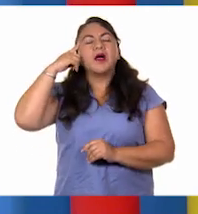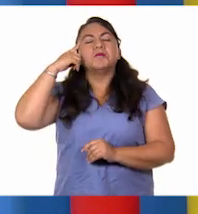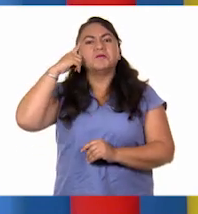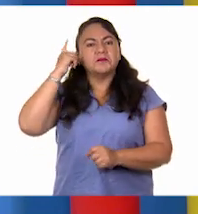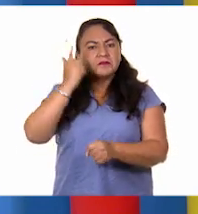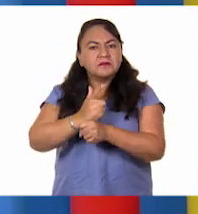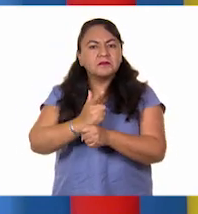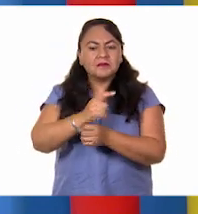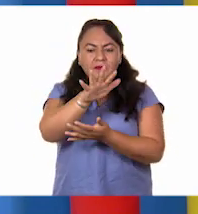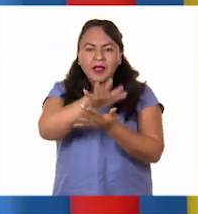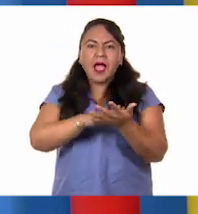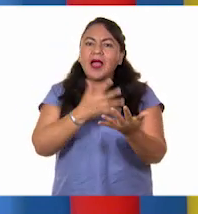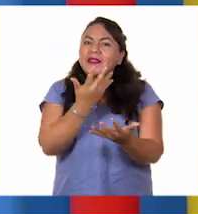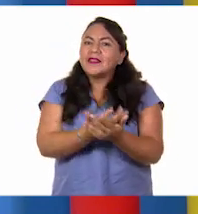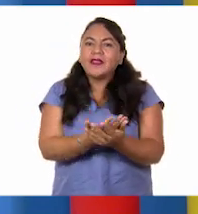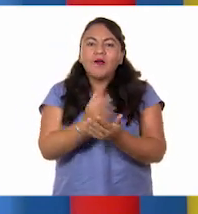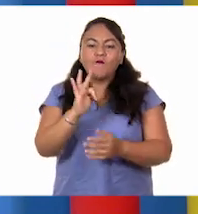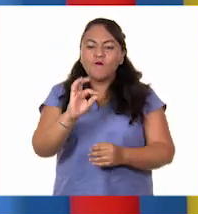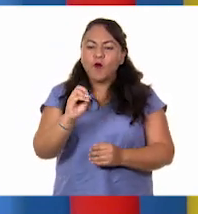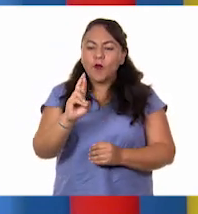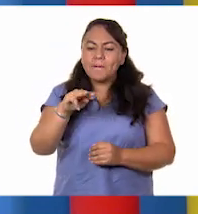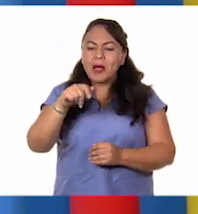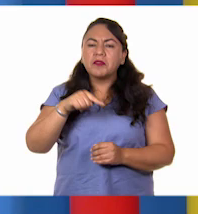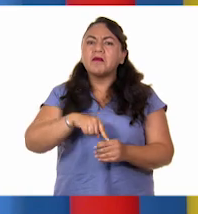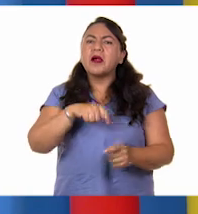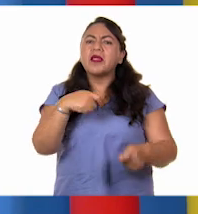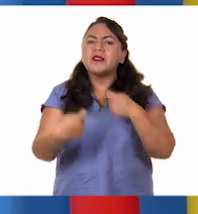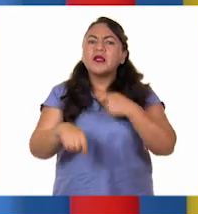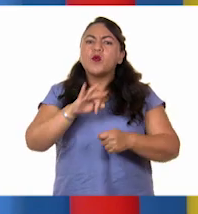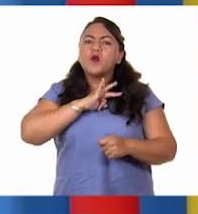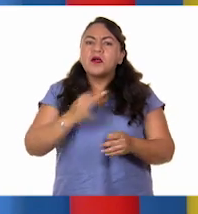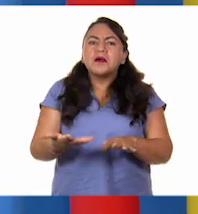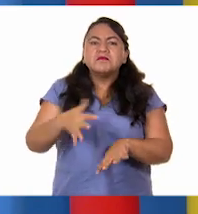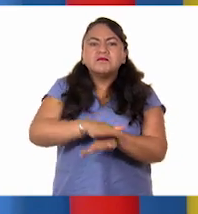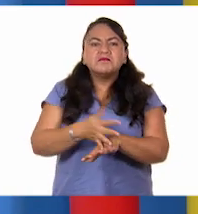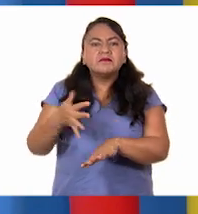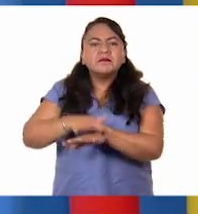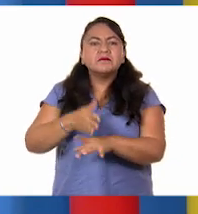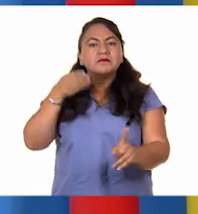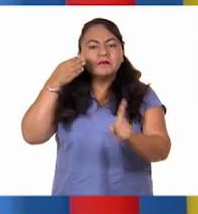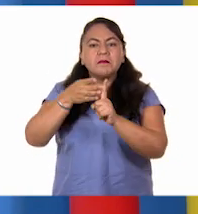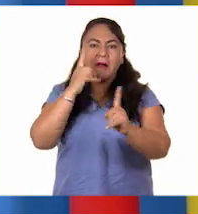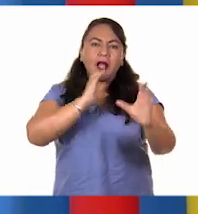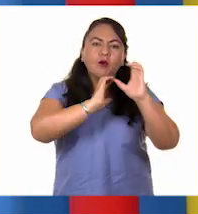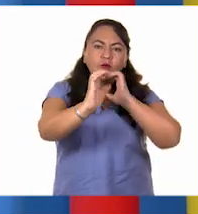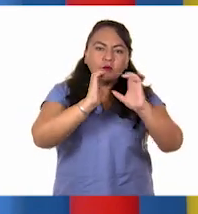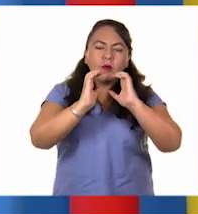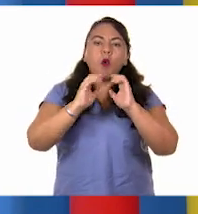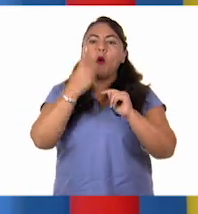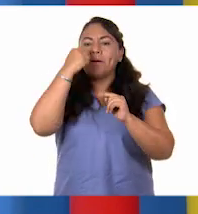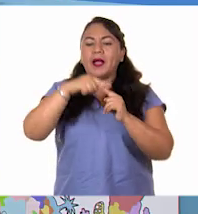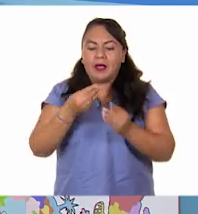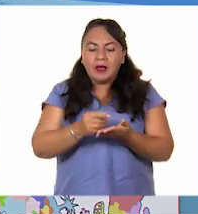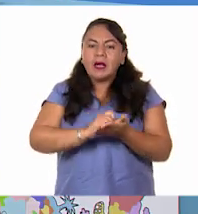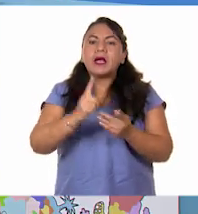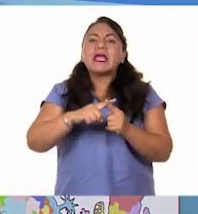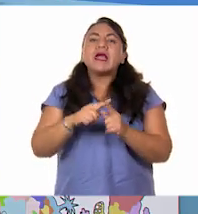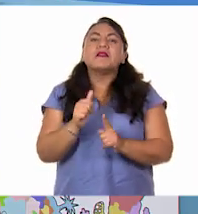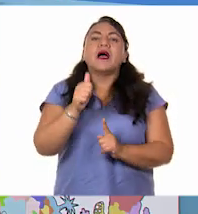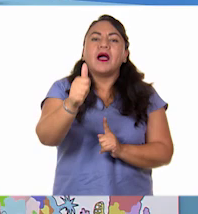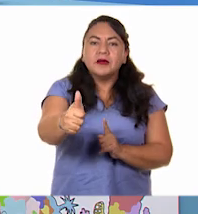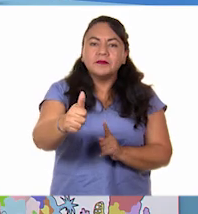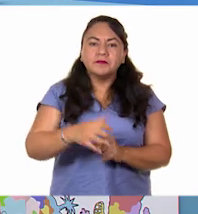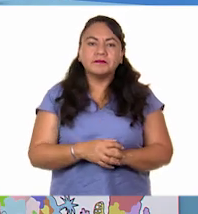esos formatos eran muy flexibles y los podemos adaptar en nuestro propósito comunicativo y al destinatario. Me parece